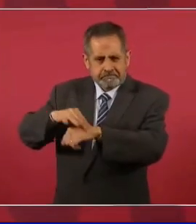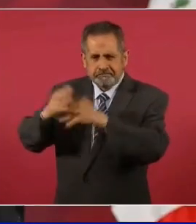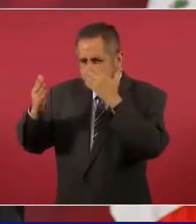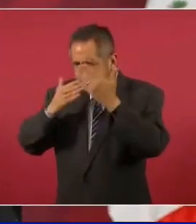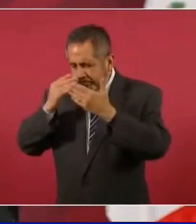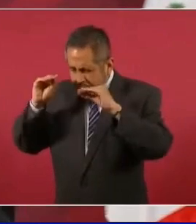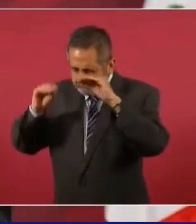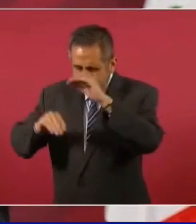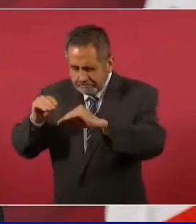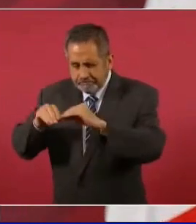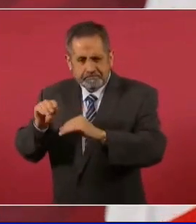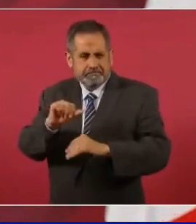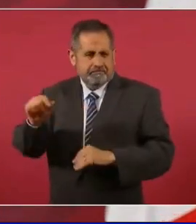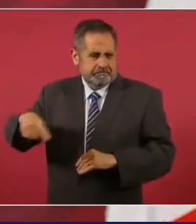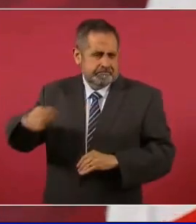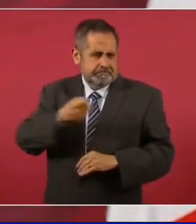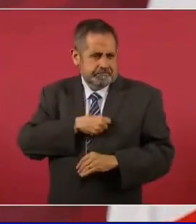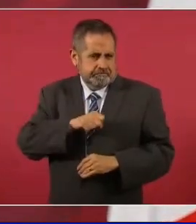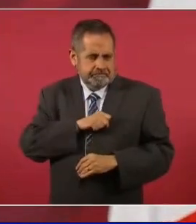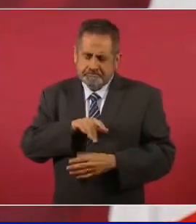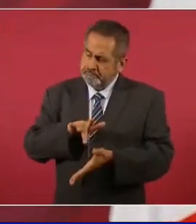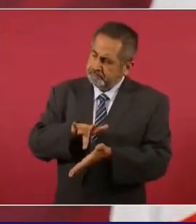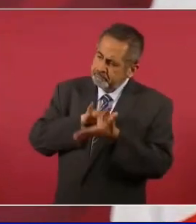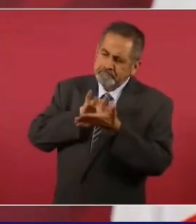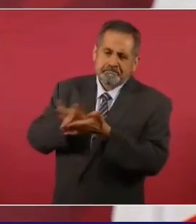los especialistas de salud